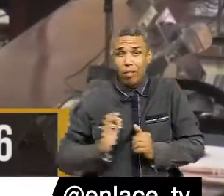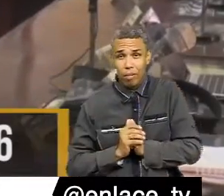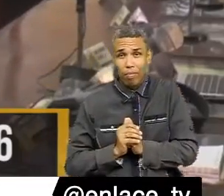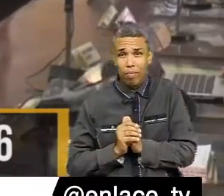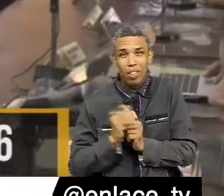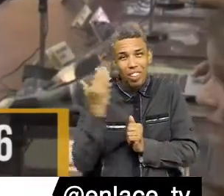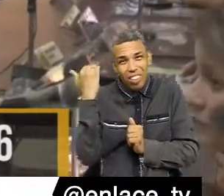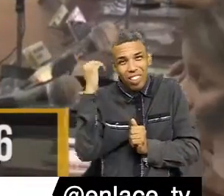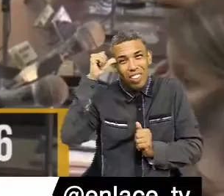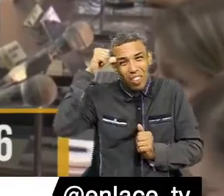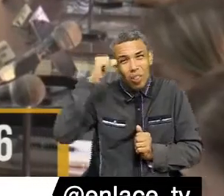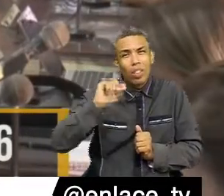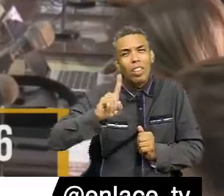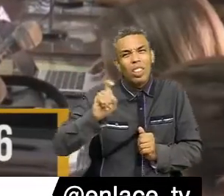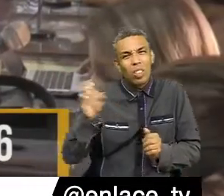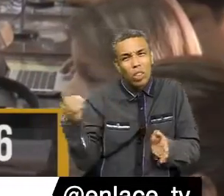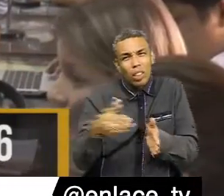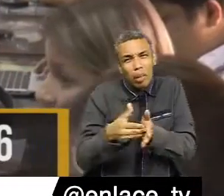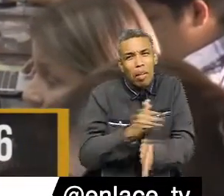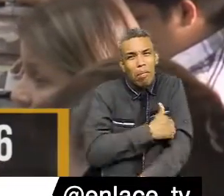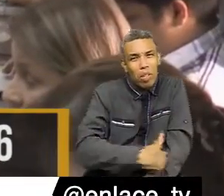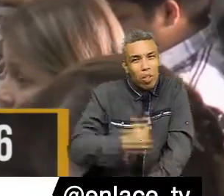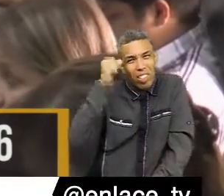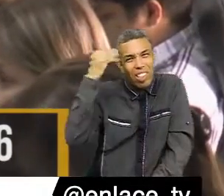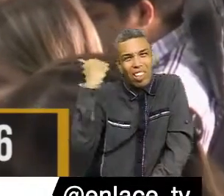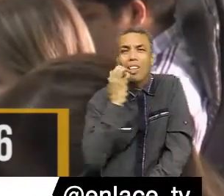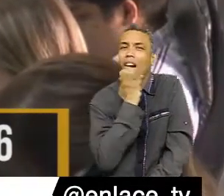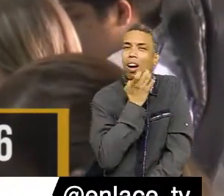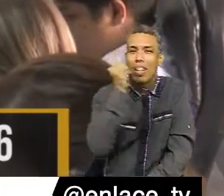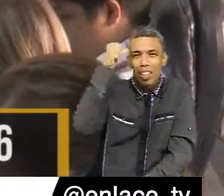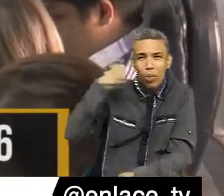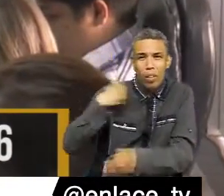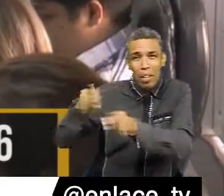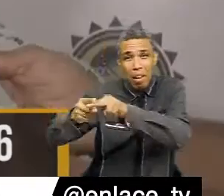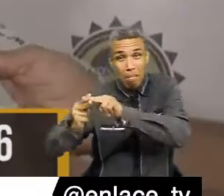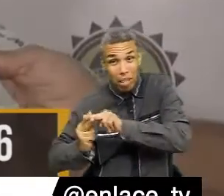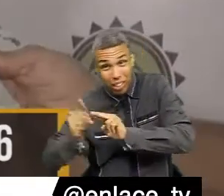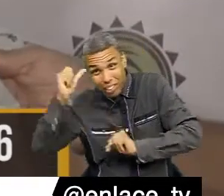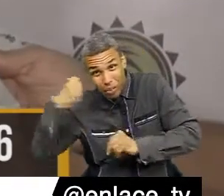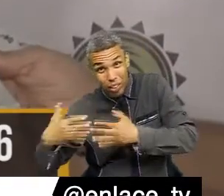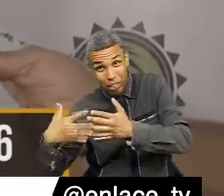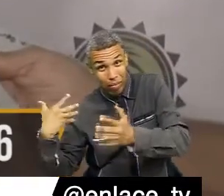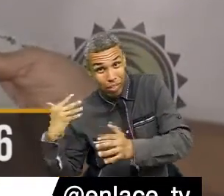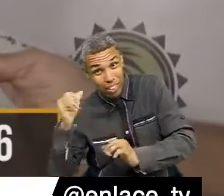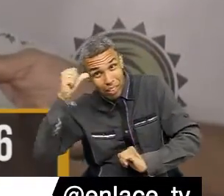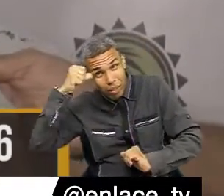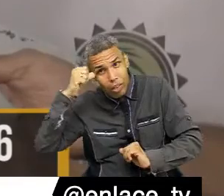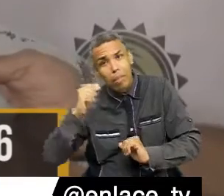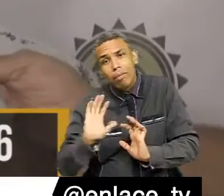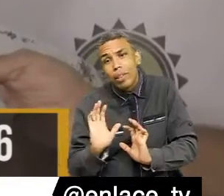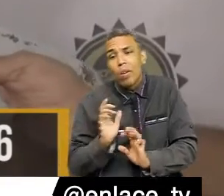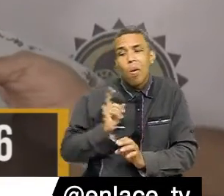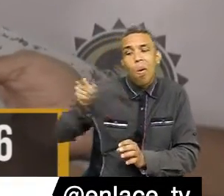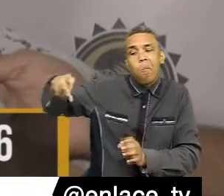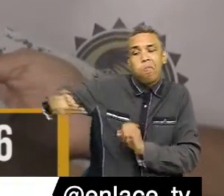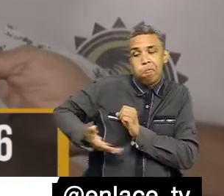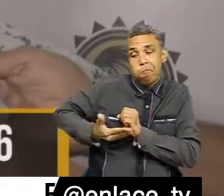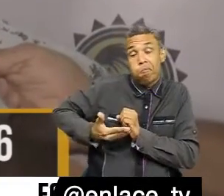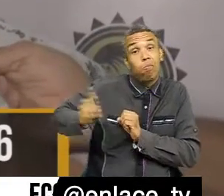necesitaban incorporar estos recursos del crédito, ya que por la responsabilidad y el compromiso que tiene la administración municipal con estos